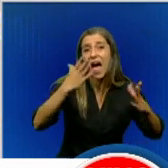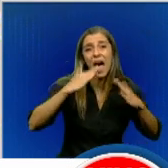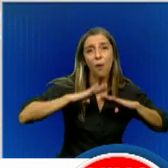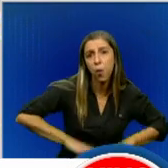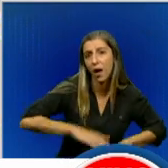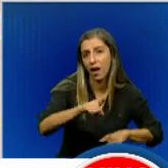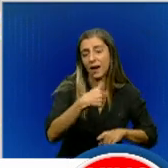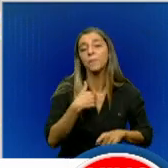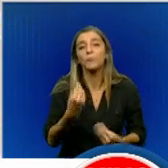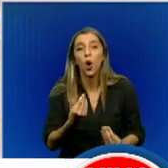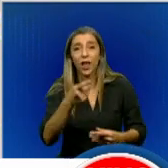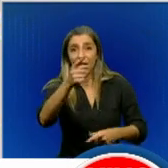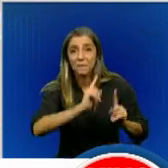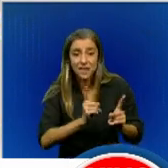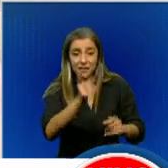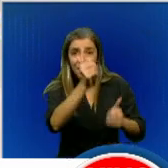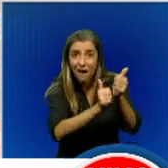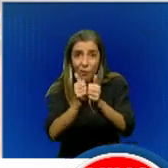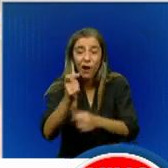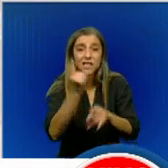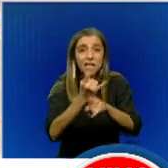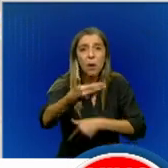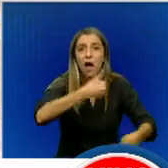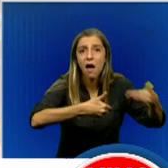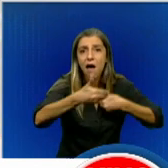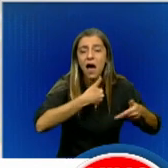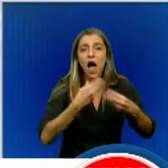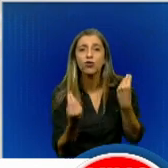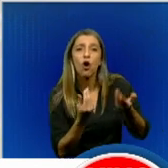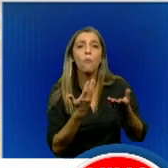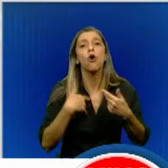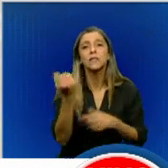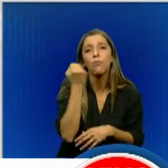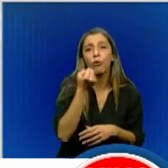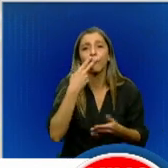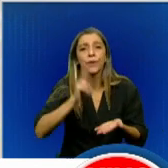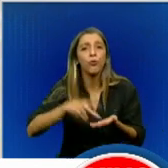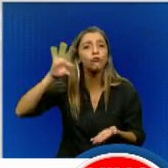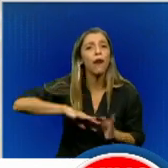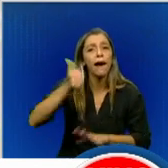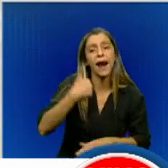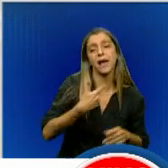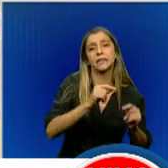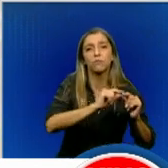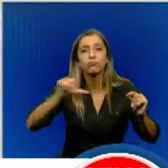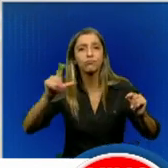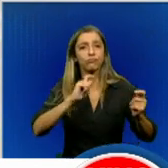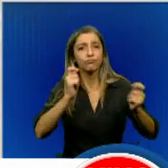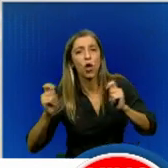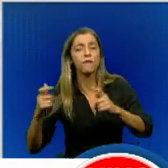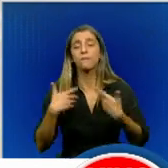que esas empresas han planteado siempre en el sentido de tener una escala progresiva en el impuesto a las ganancias y a su